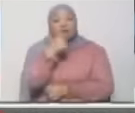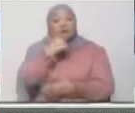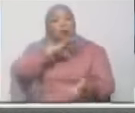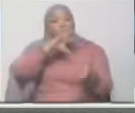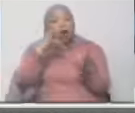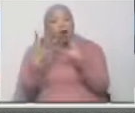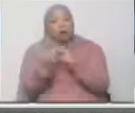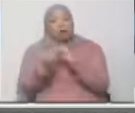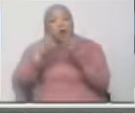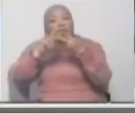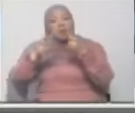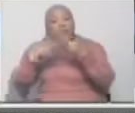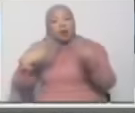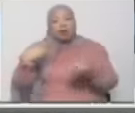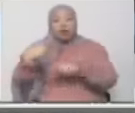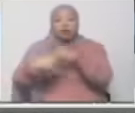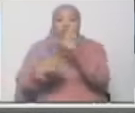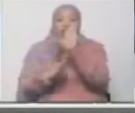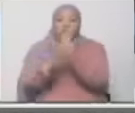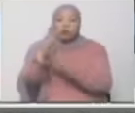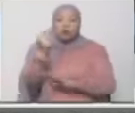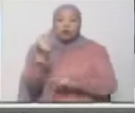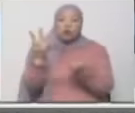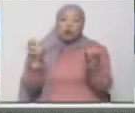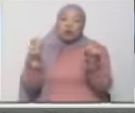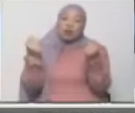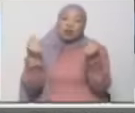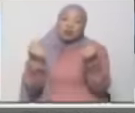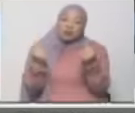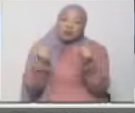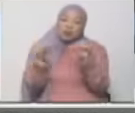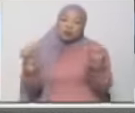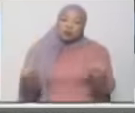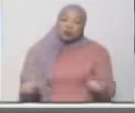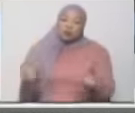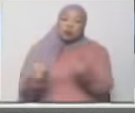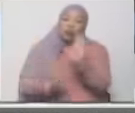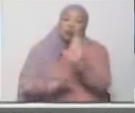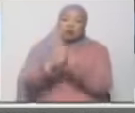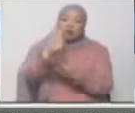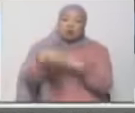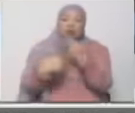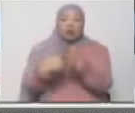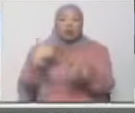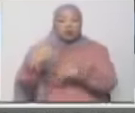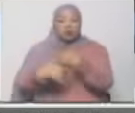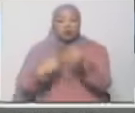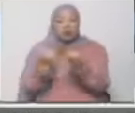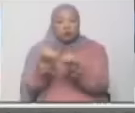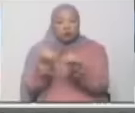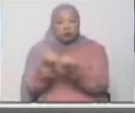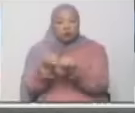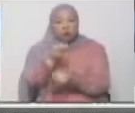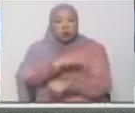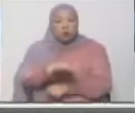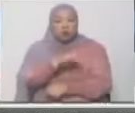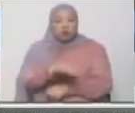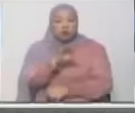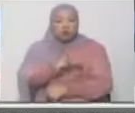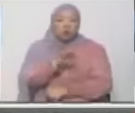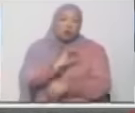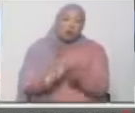en fase de recuperación avanzada, con una nueva economía en desarrollo y crecimiento y recuperación social.